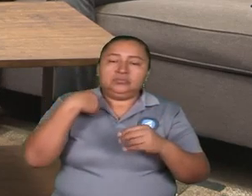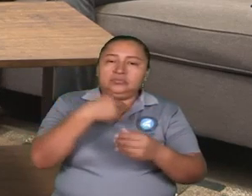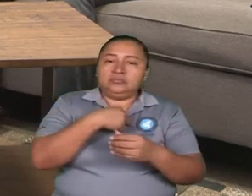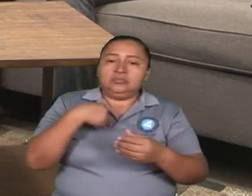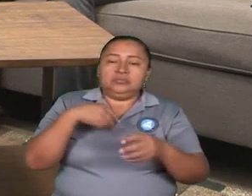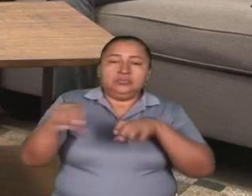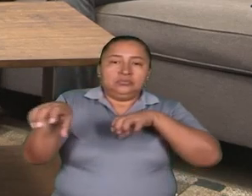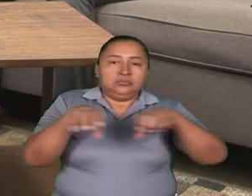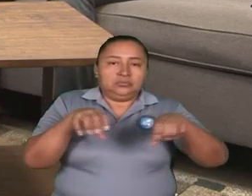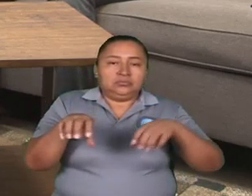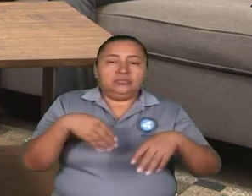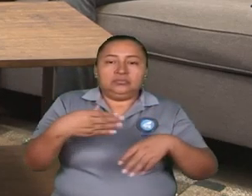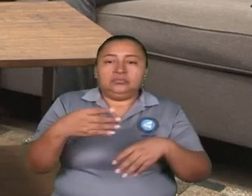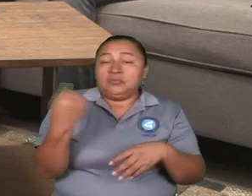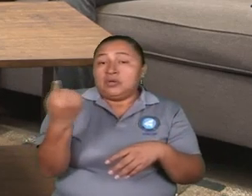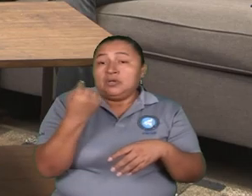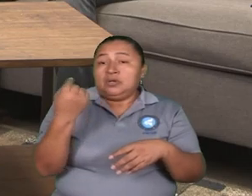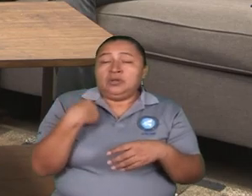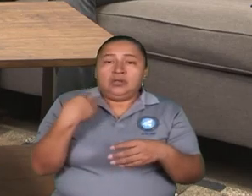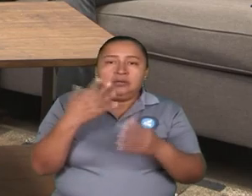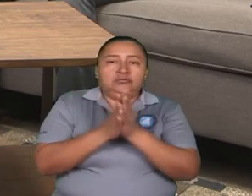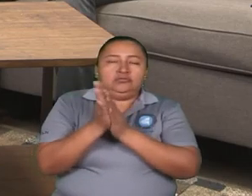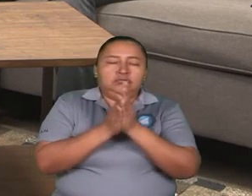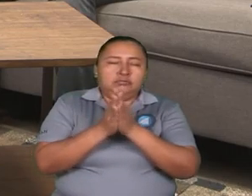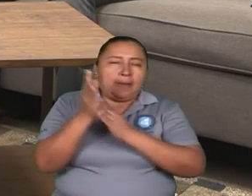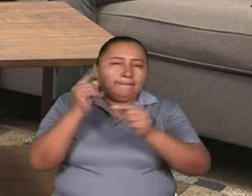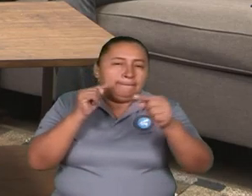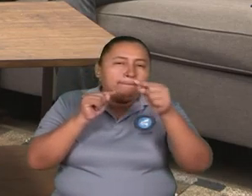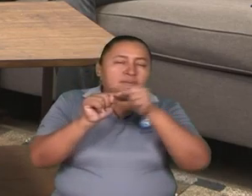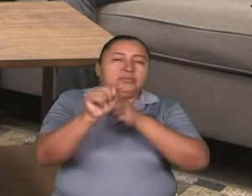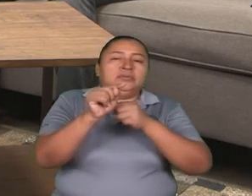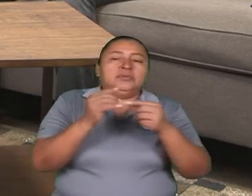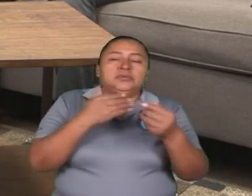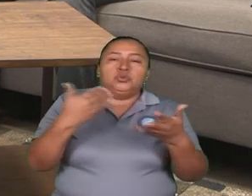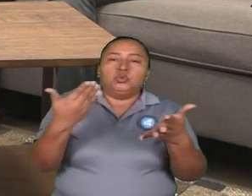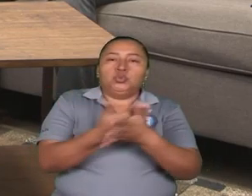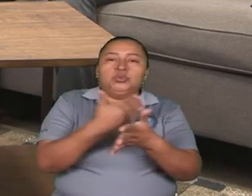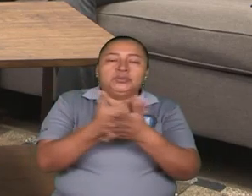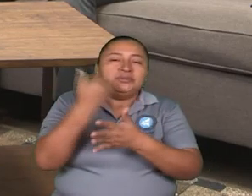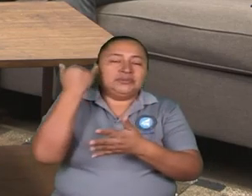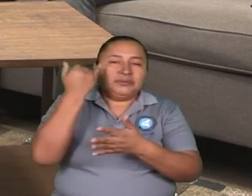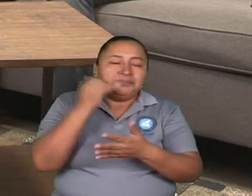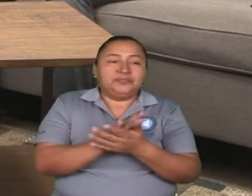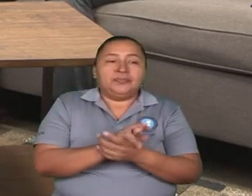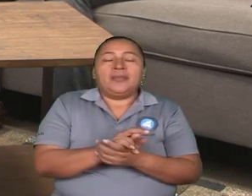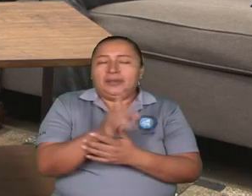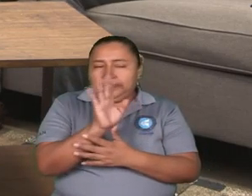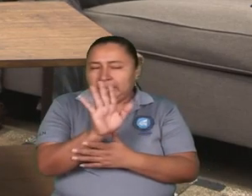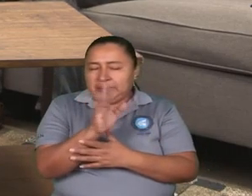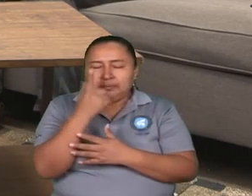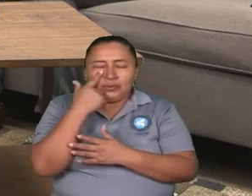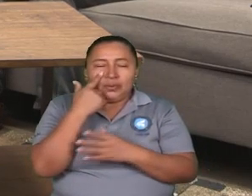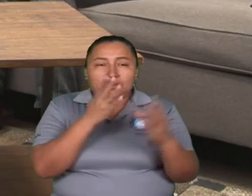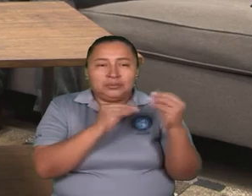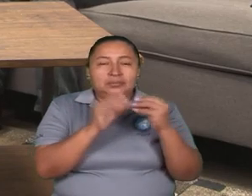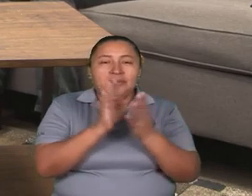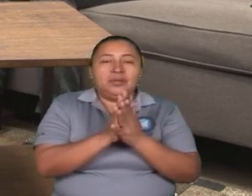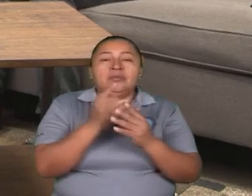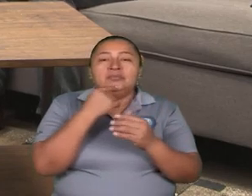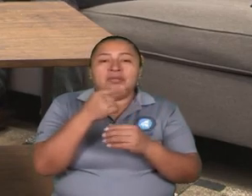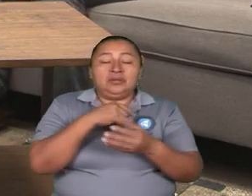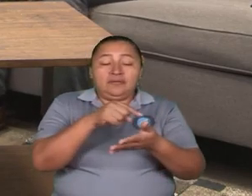eso dinamiza y desarrolla lo que es el turismo. Compañero Félix, próximos eventos que van